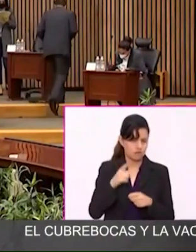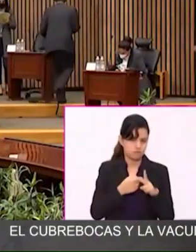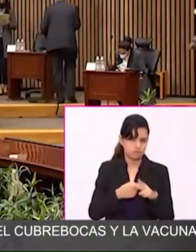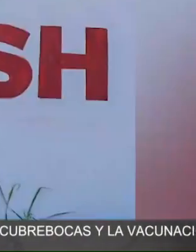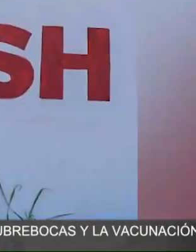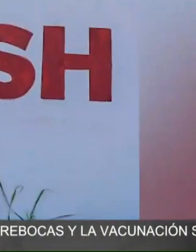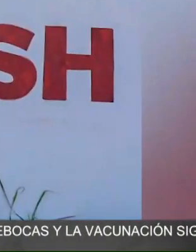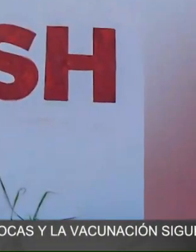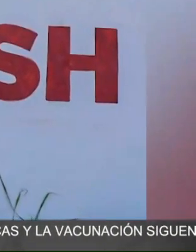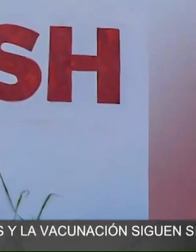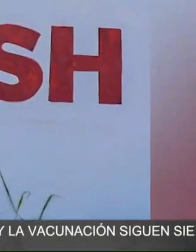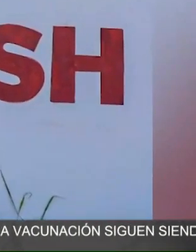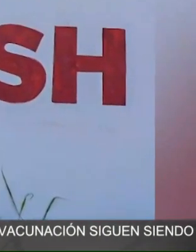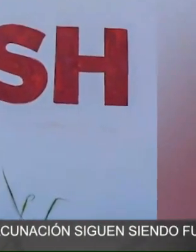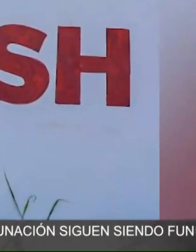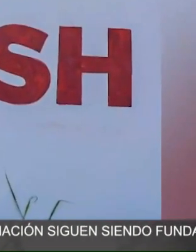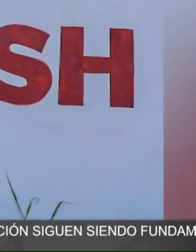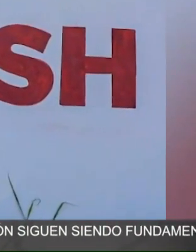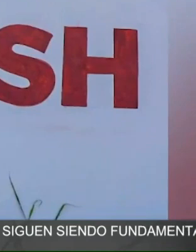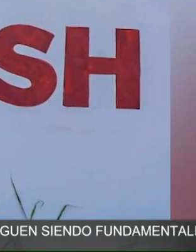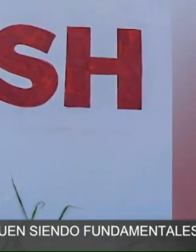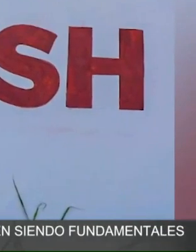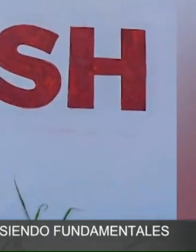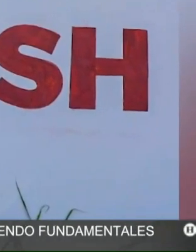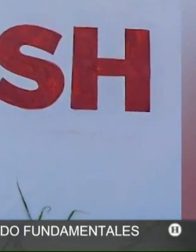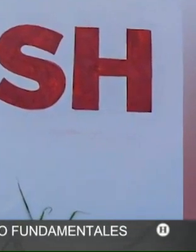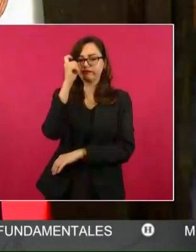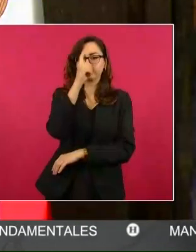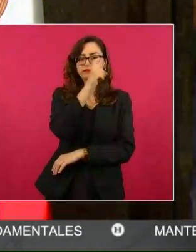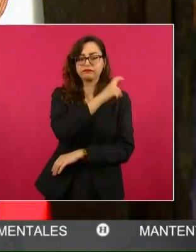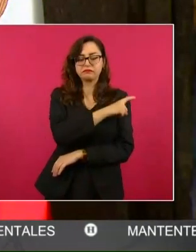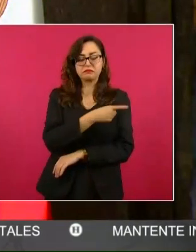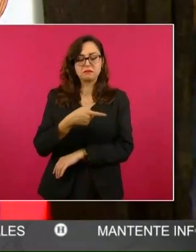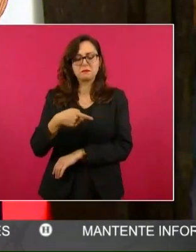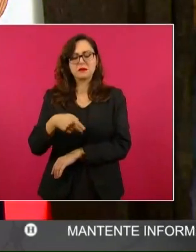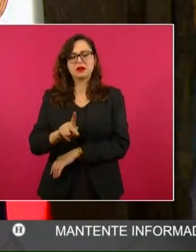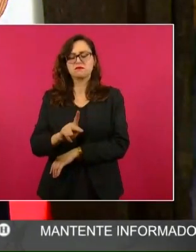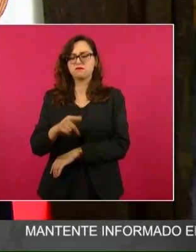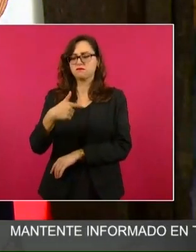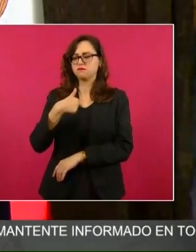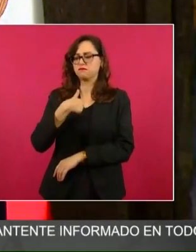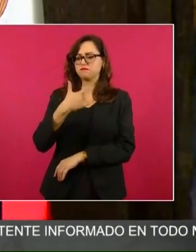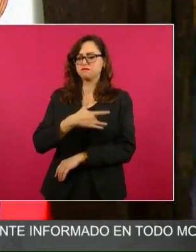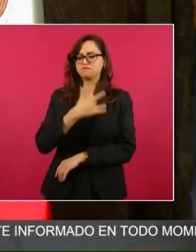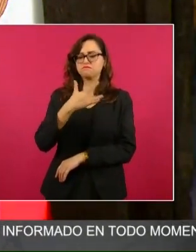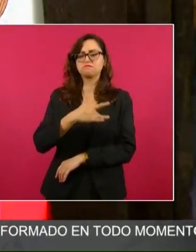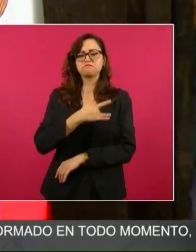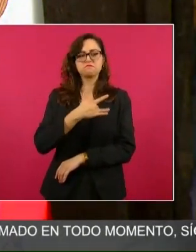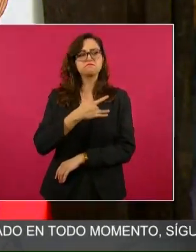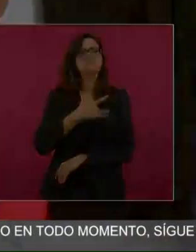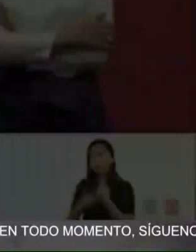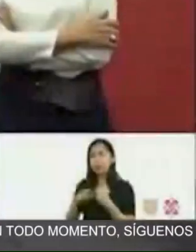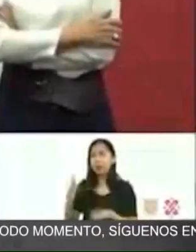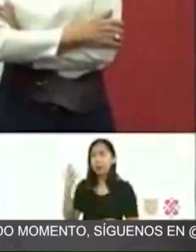ley ante posibles actos de campaña anticipada, por lo que el presidente y la mandataria capitalina calificaron el llamado del instituto como algo